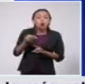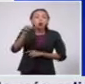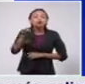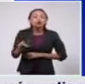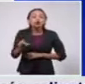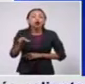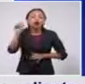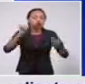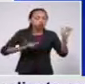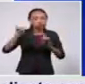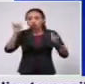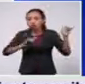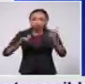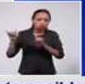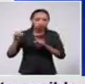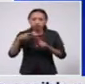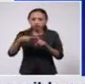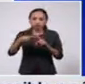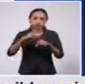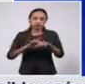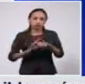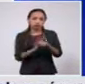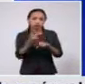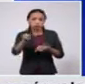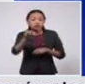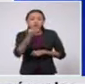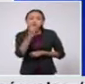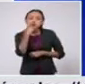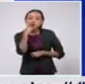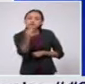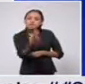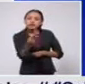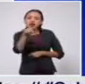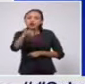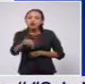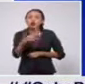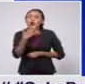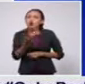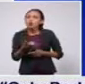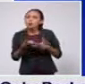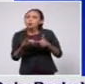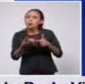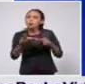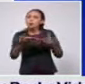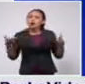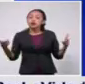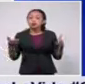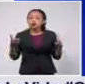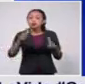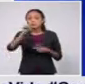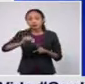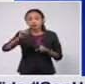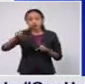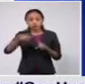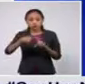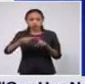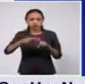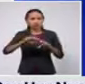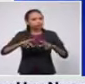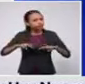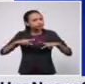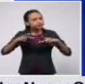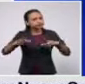también ustedes pueden apreciar ahí como el predominio, que además hemos venido reiterando, es